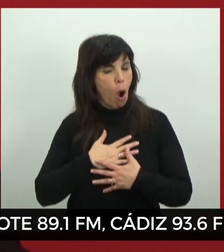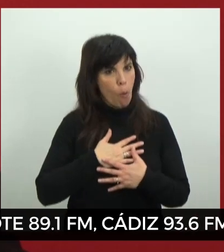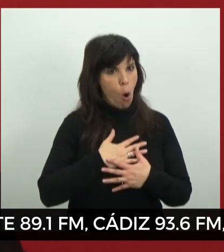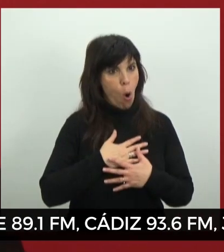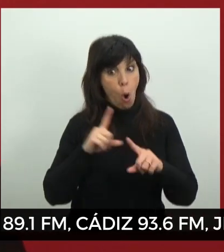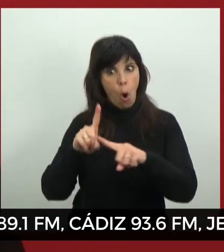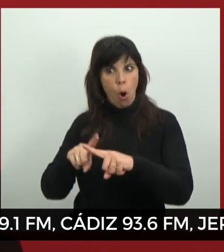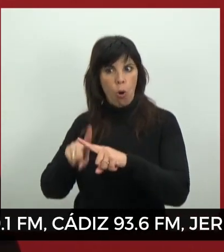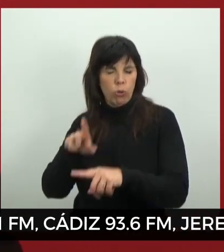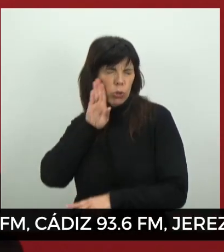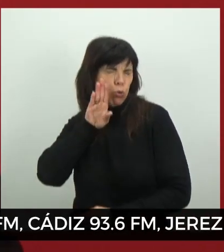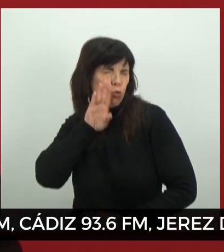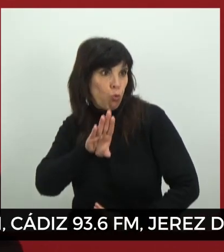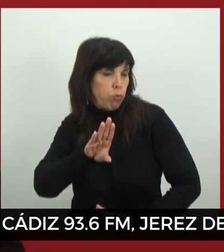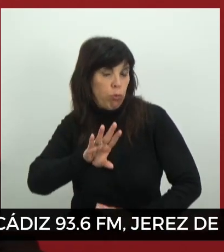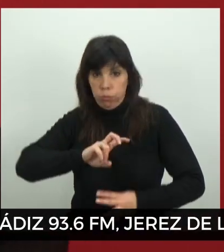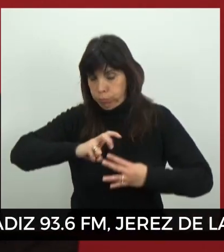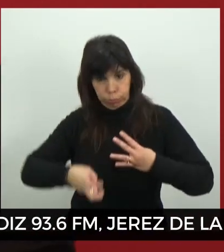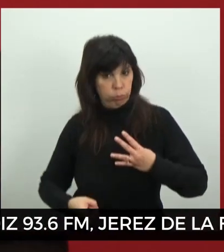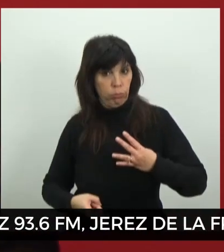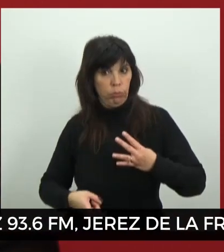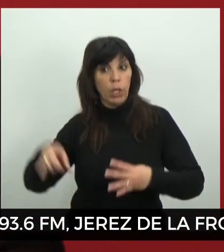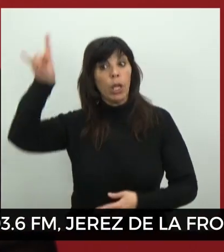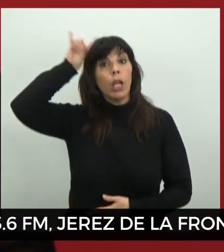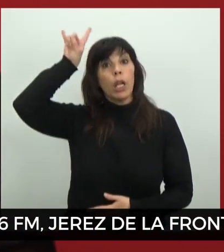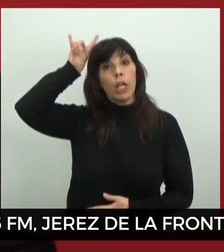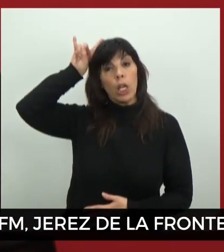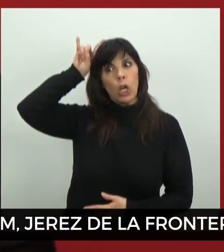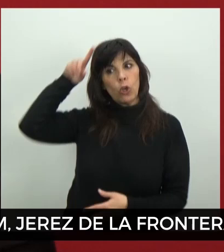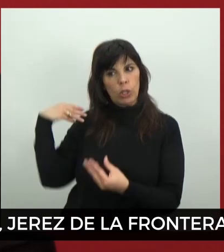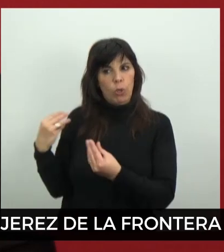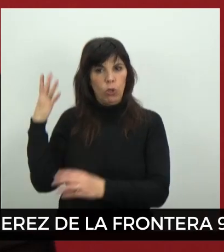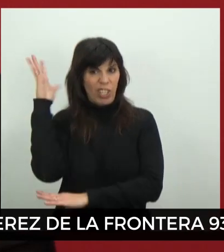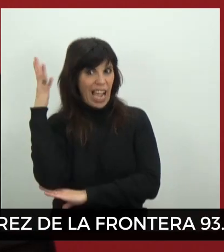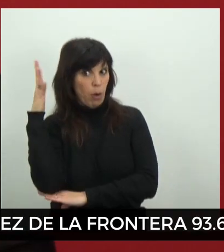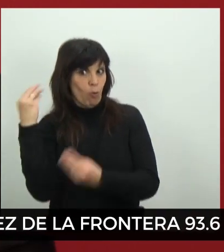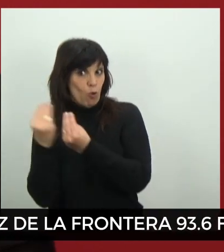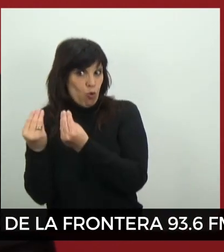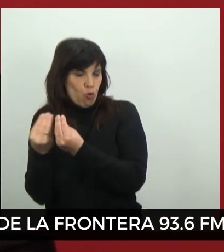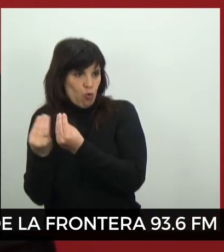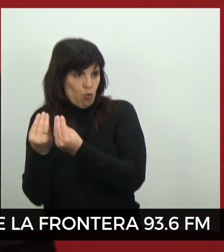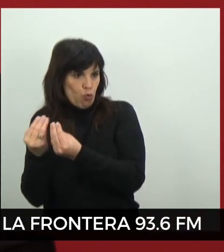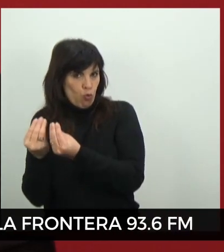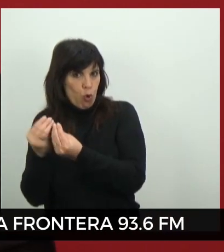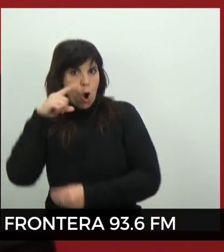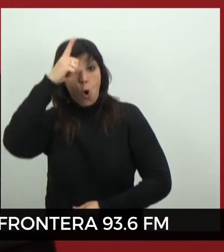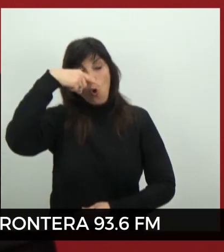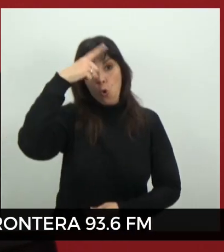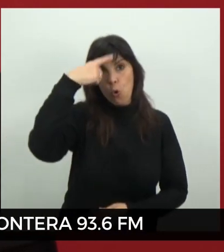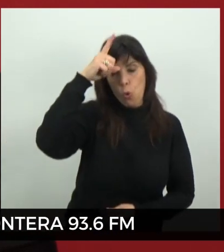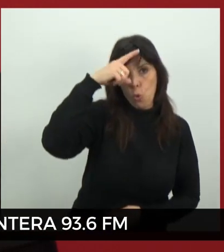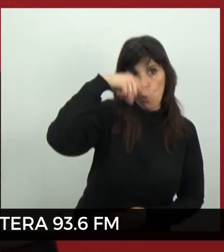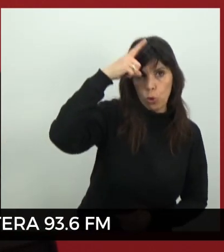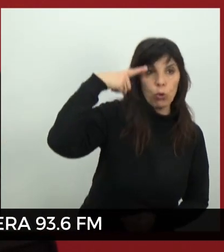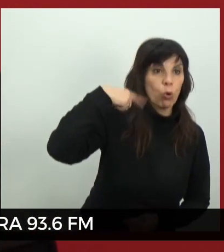sexual, u otras cosas. Y los demonios se sujetan a ese árbol. Esa costumbre alimenta a